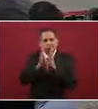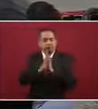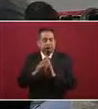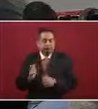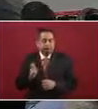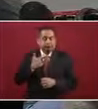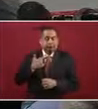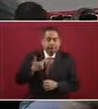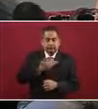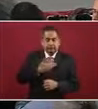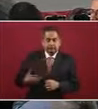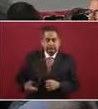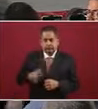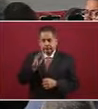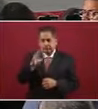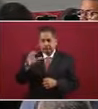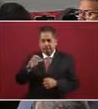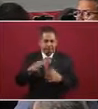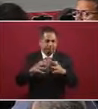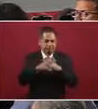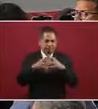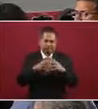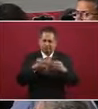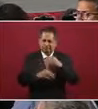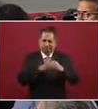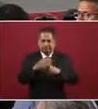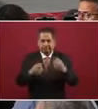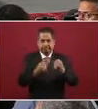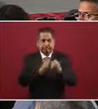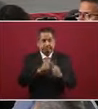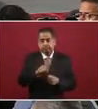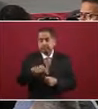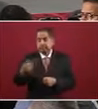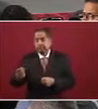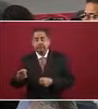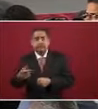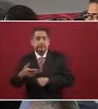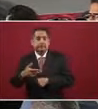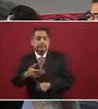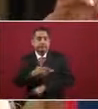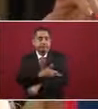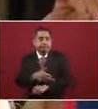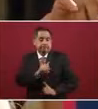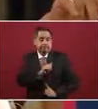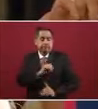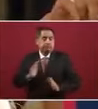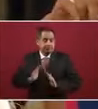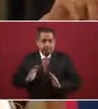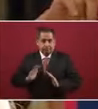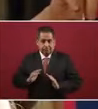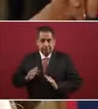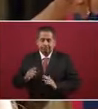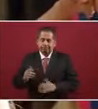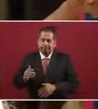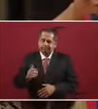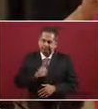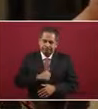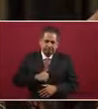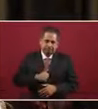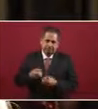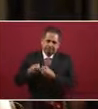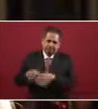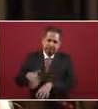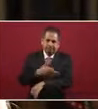expresidente Calderón dejó también lastimadas a muchas familias militares. Hay cientos de militares que han sido, pues son